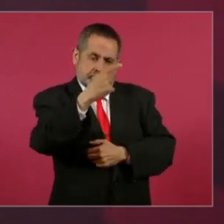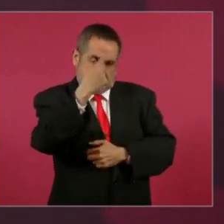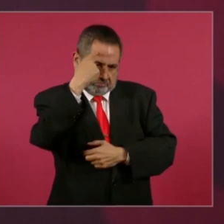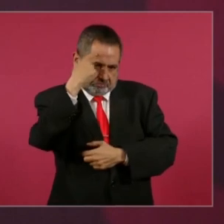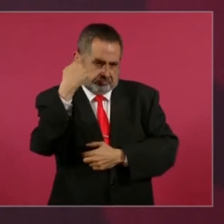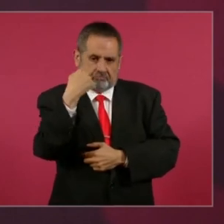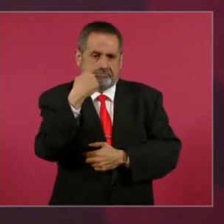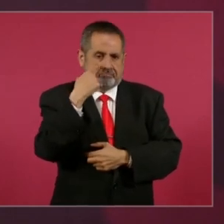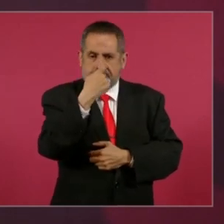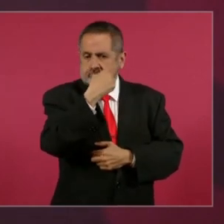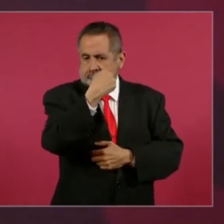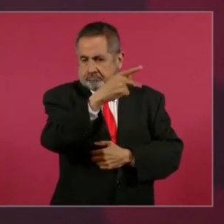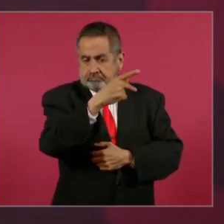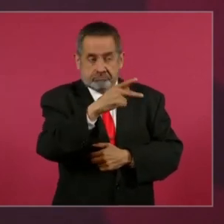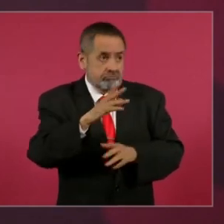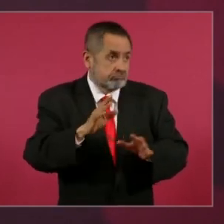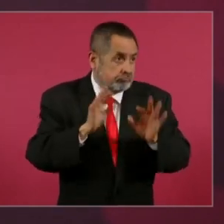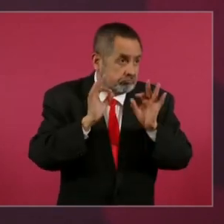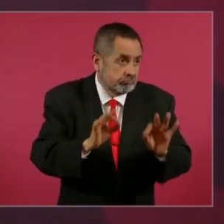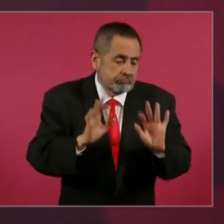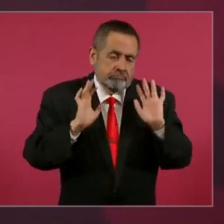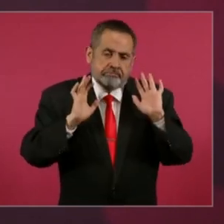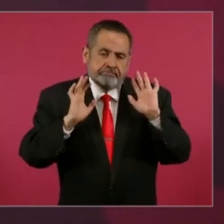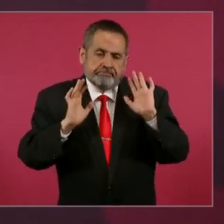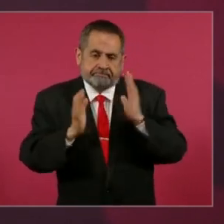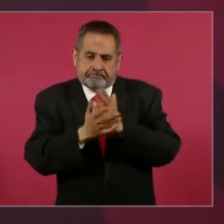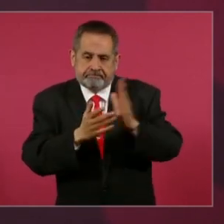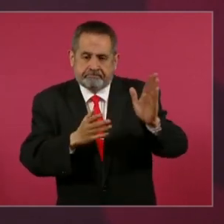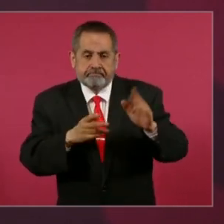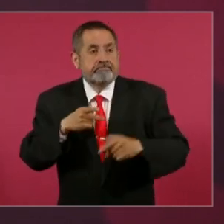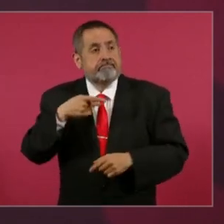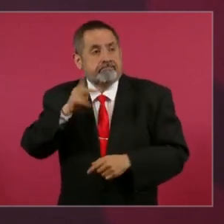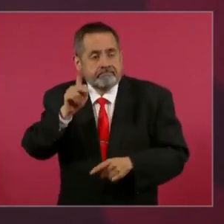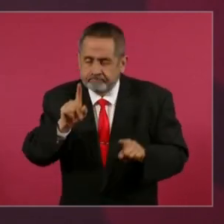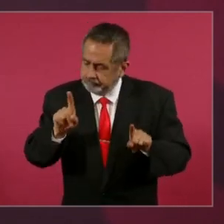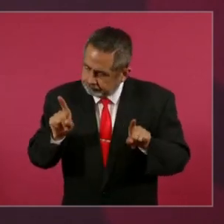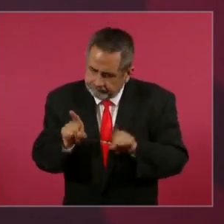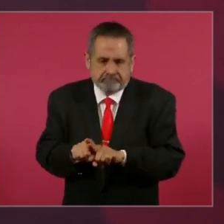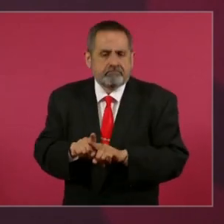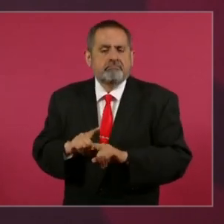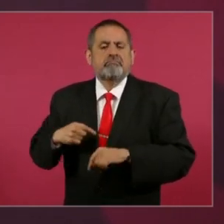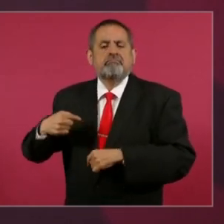consideren más adecuada. Sin embargo, nosotros